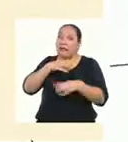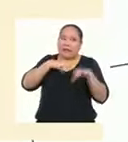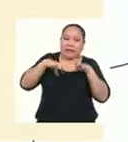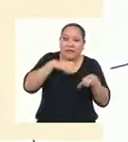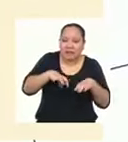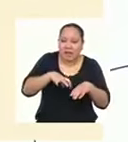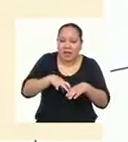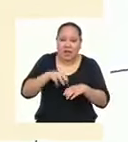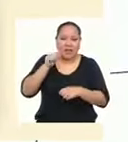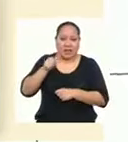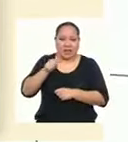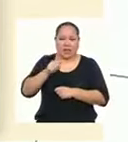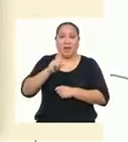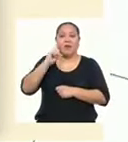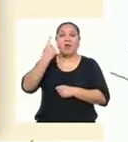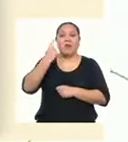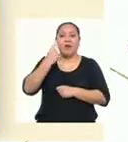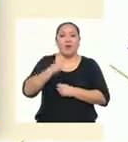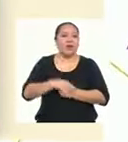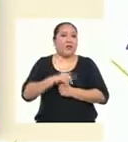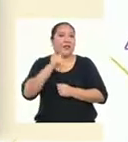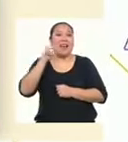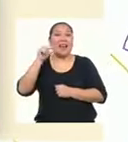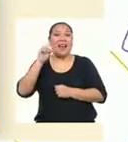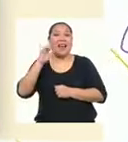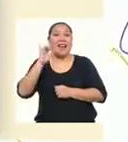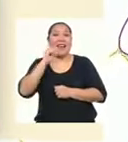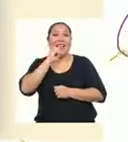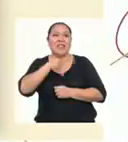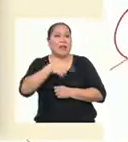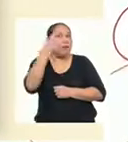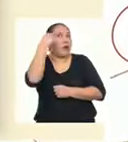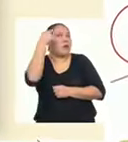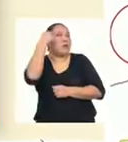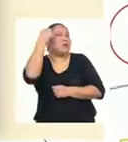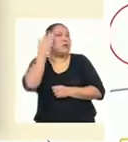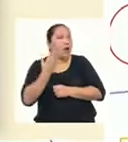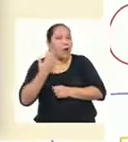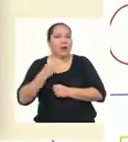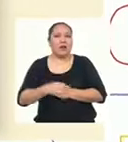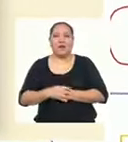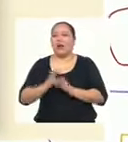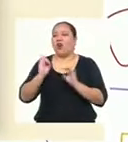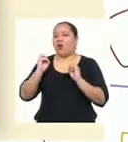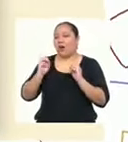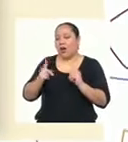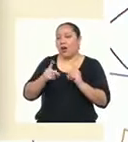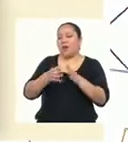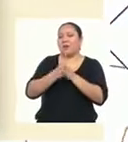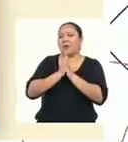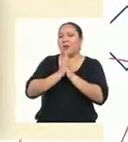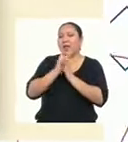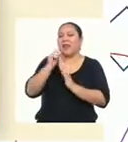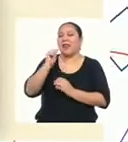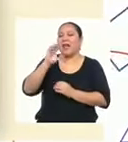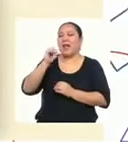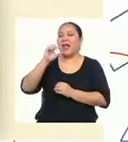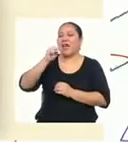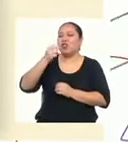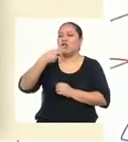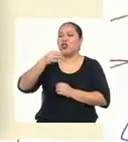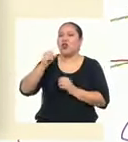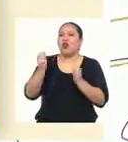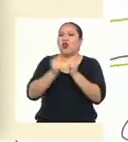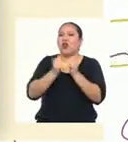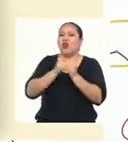dice el profe Gareca. ¡Pensá! Está bien. Pídese Takacho con cecina. Yo me voy a